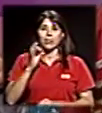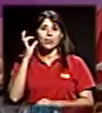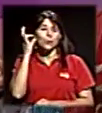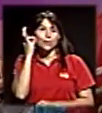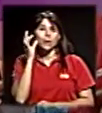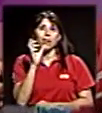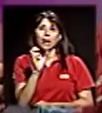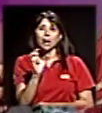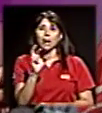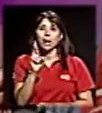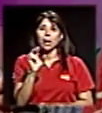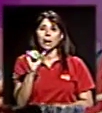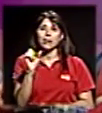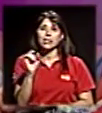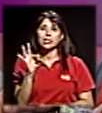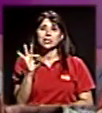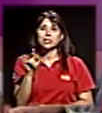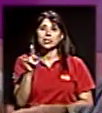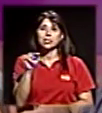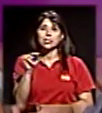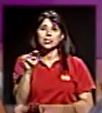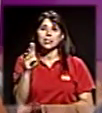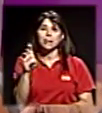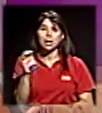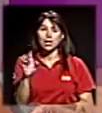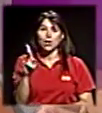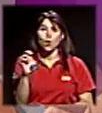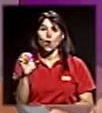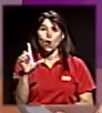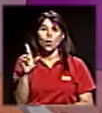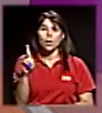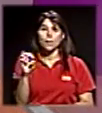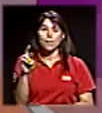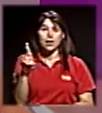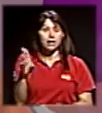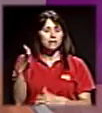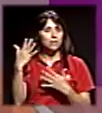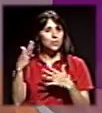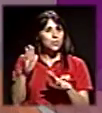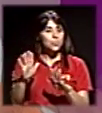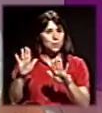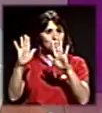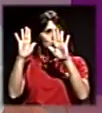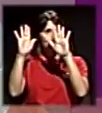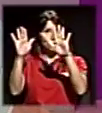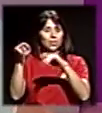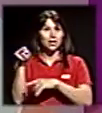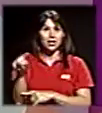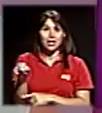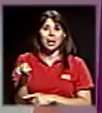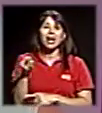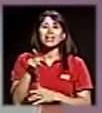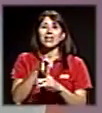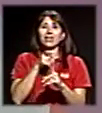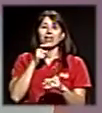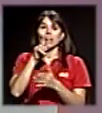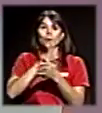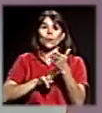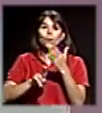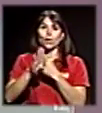de las genias así Max mi heroína de Boulder University en